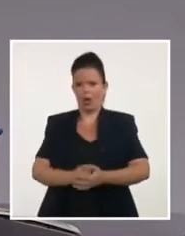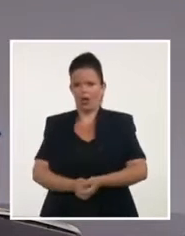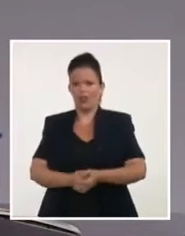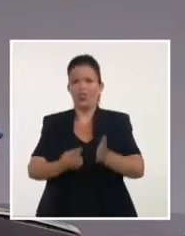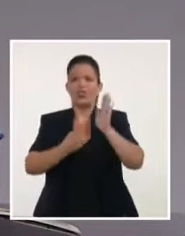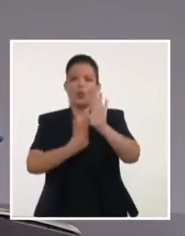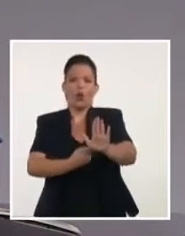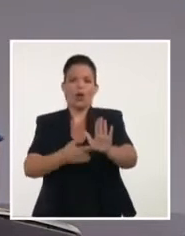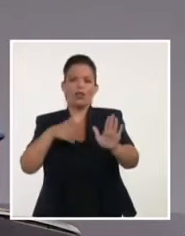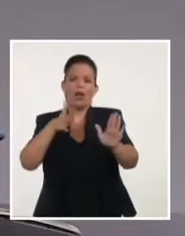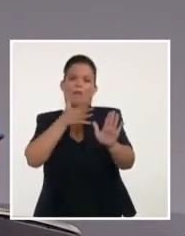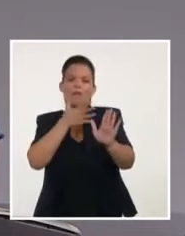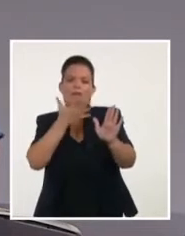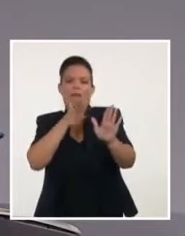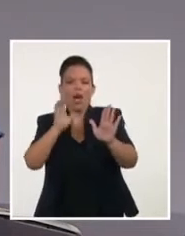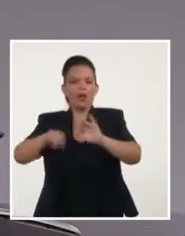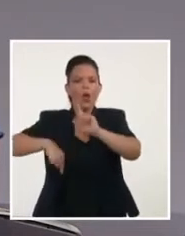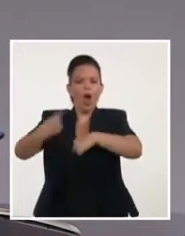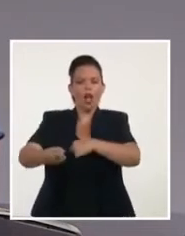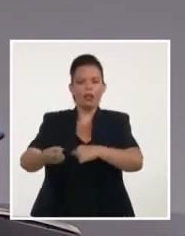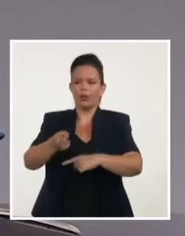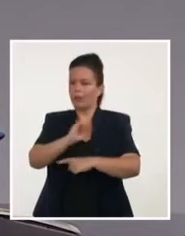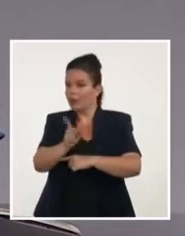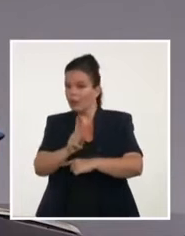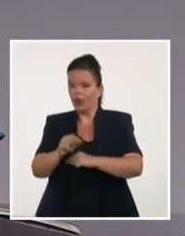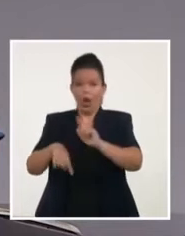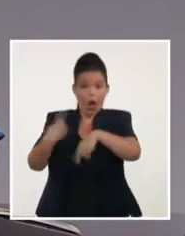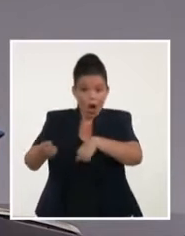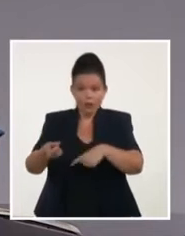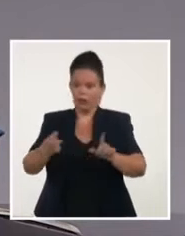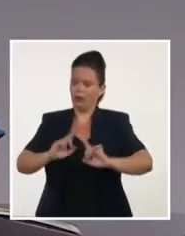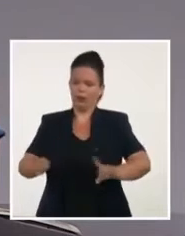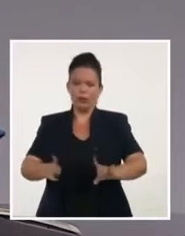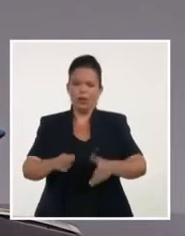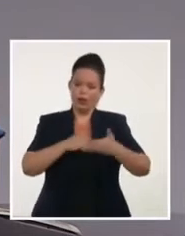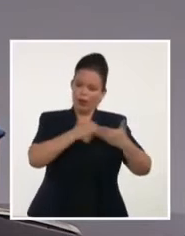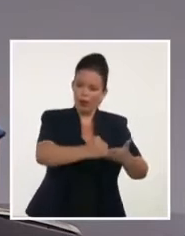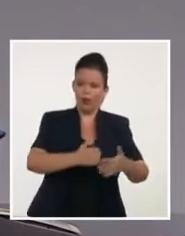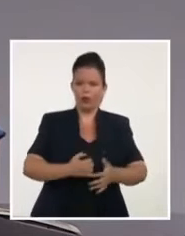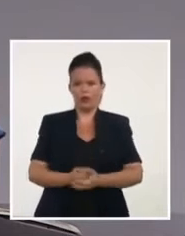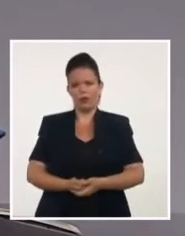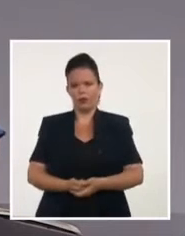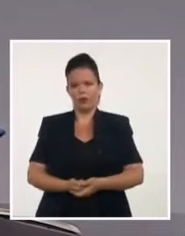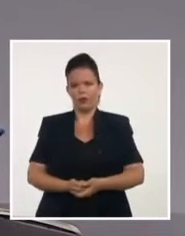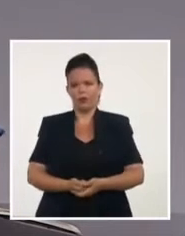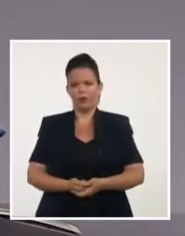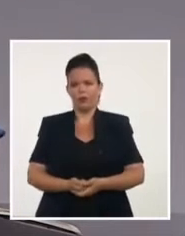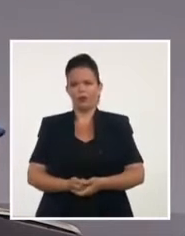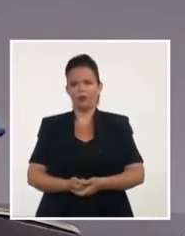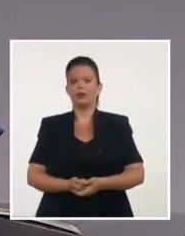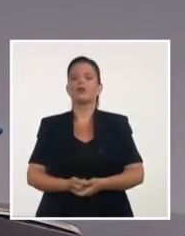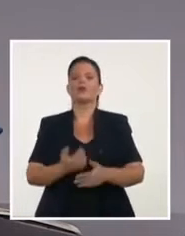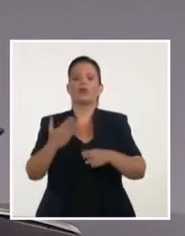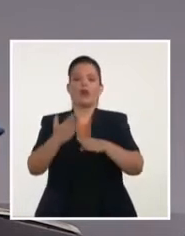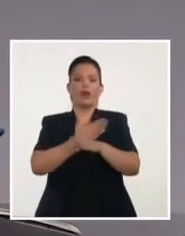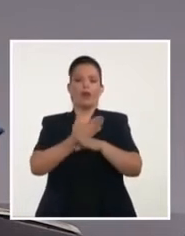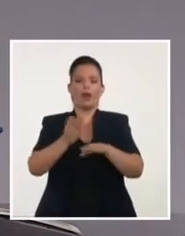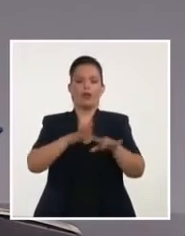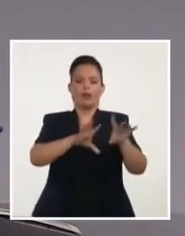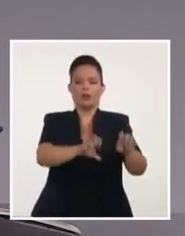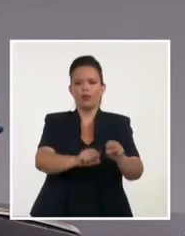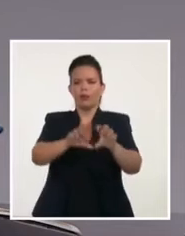visto los fact-checkers de algunas agencias cablegráficas que han ido detectando esto y ya no se